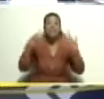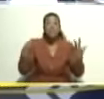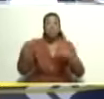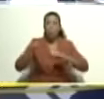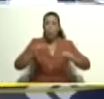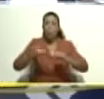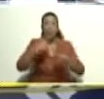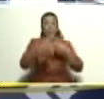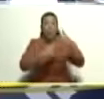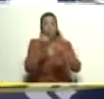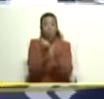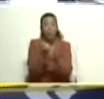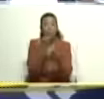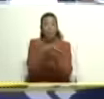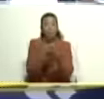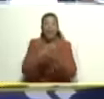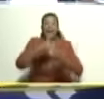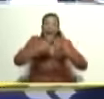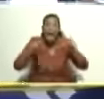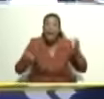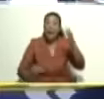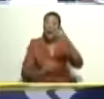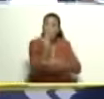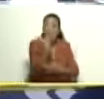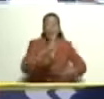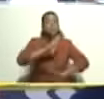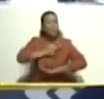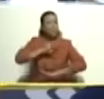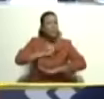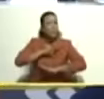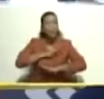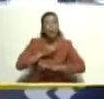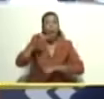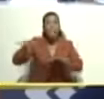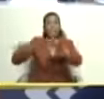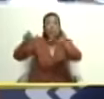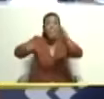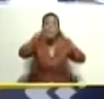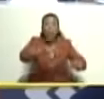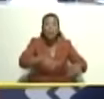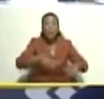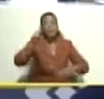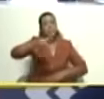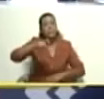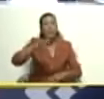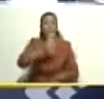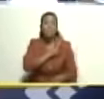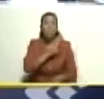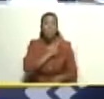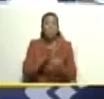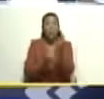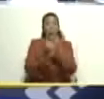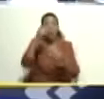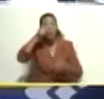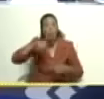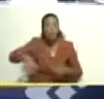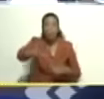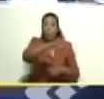de la economía. Generar la satisfacción interna de las necesidades económicas del